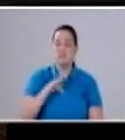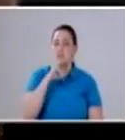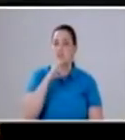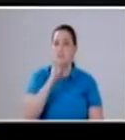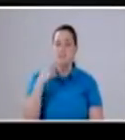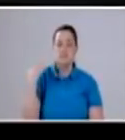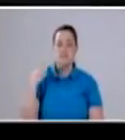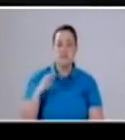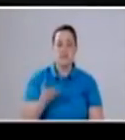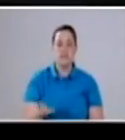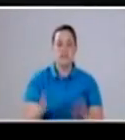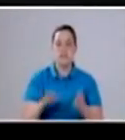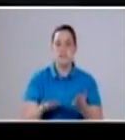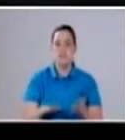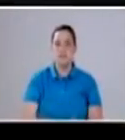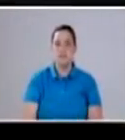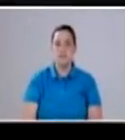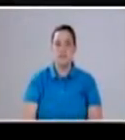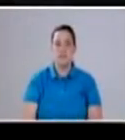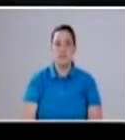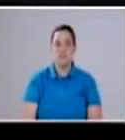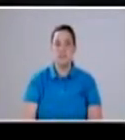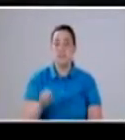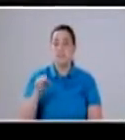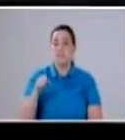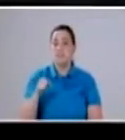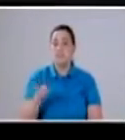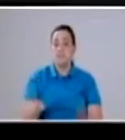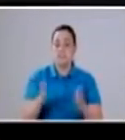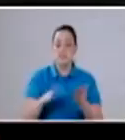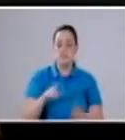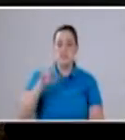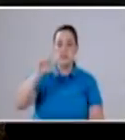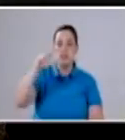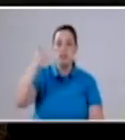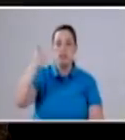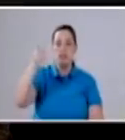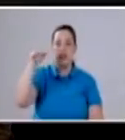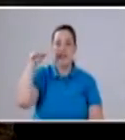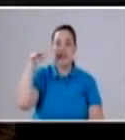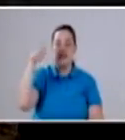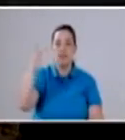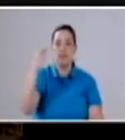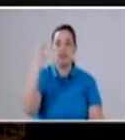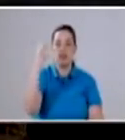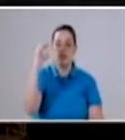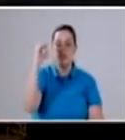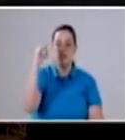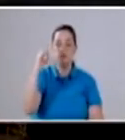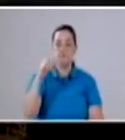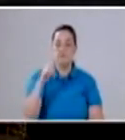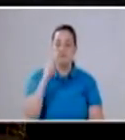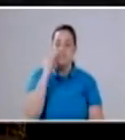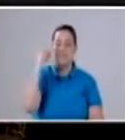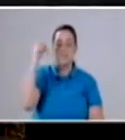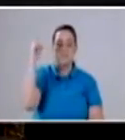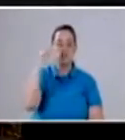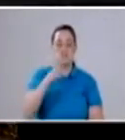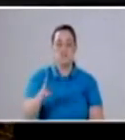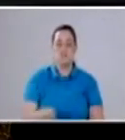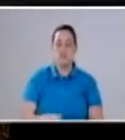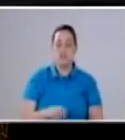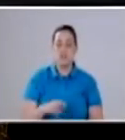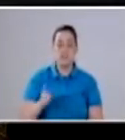Lázaro, hermano, y él dijo que no era para muerte, cualquiera ya se equivocó. No se equivocó. Nunca se equivoca, ¿por qué razón? Porque